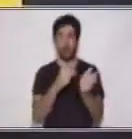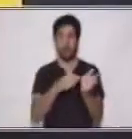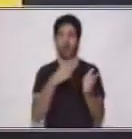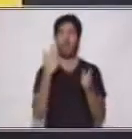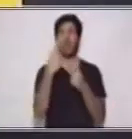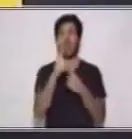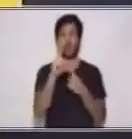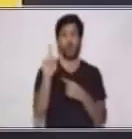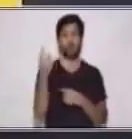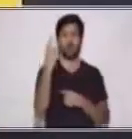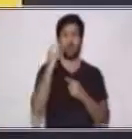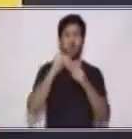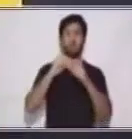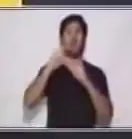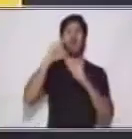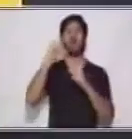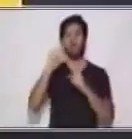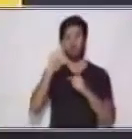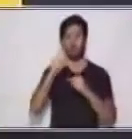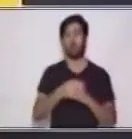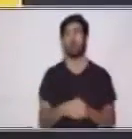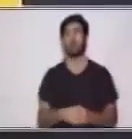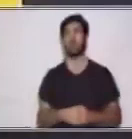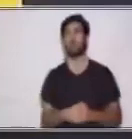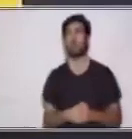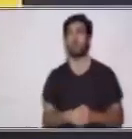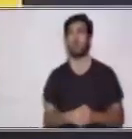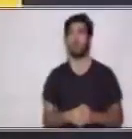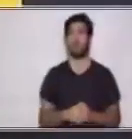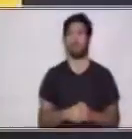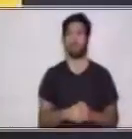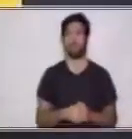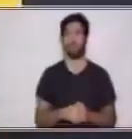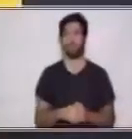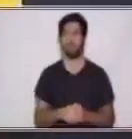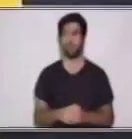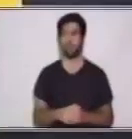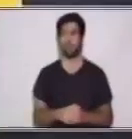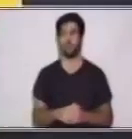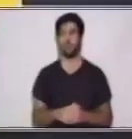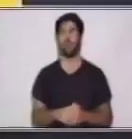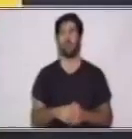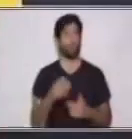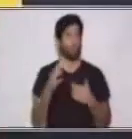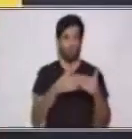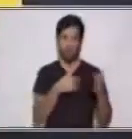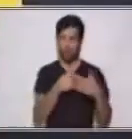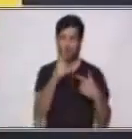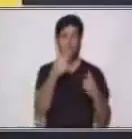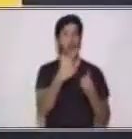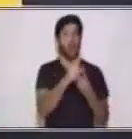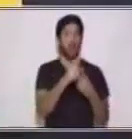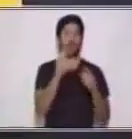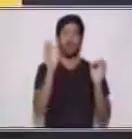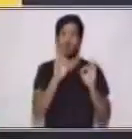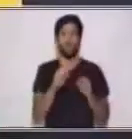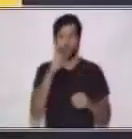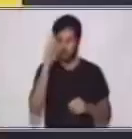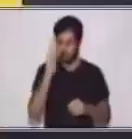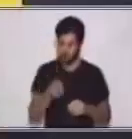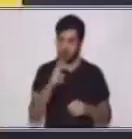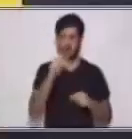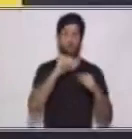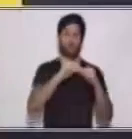tú siempre lo hagas con inicial mayúscula, independientemente si es letra de carta o letra de molde, debes de comenzar con